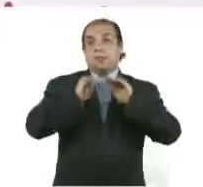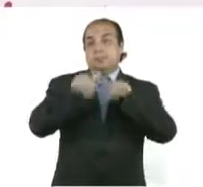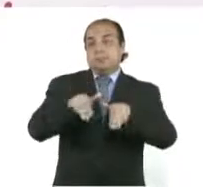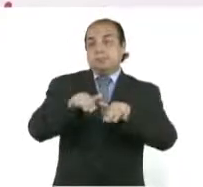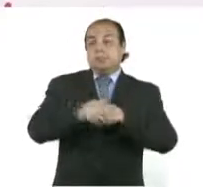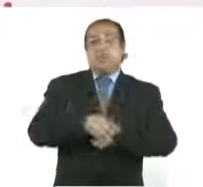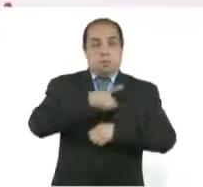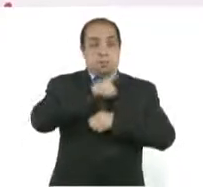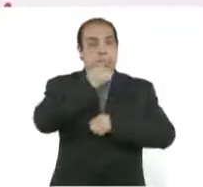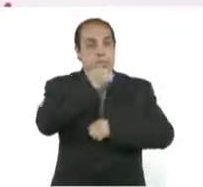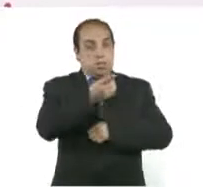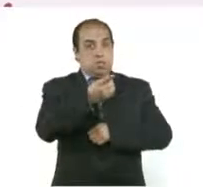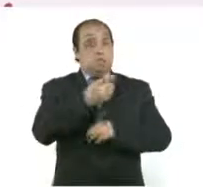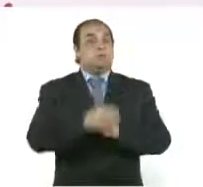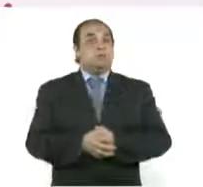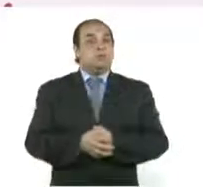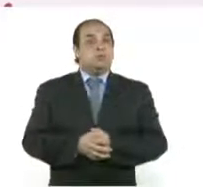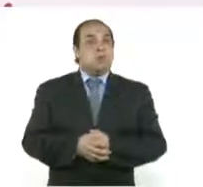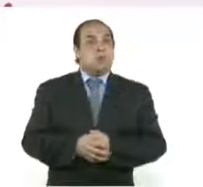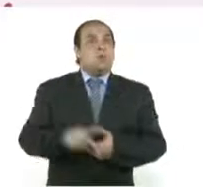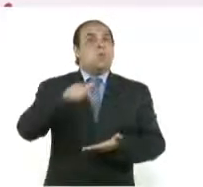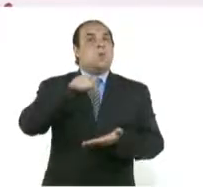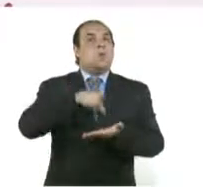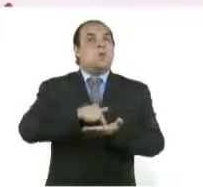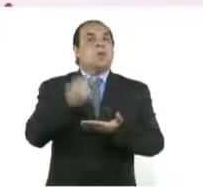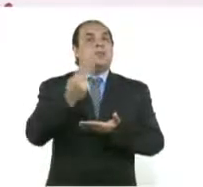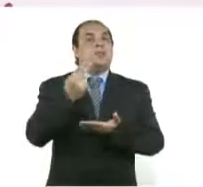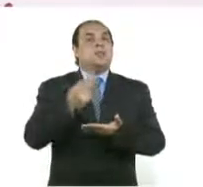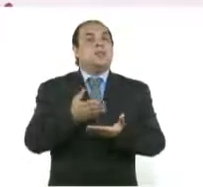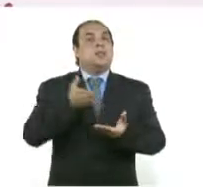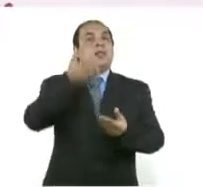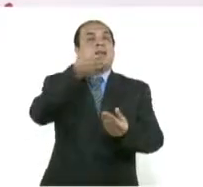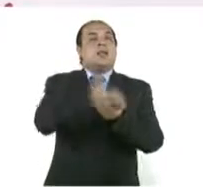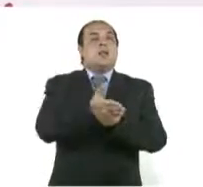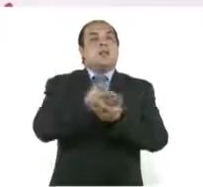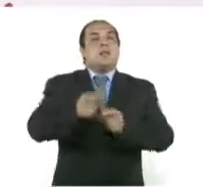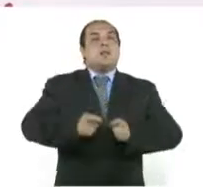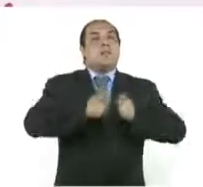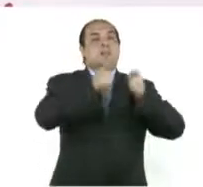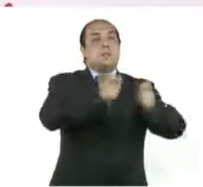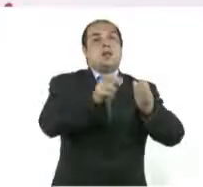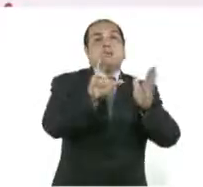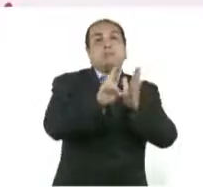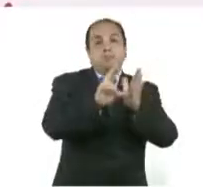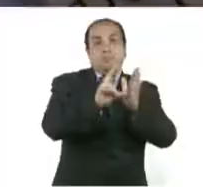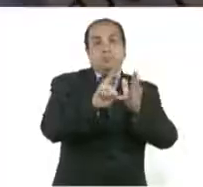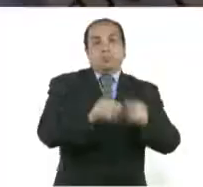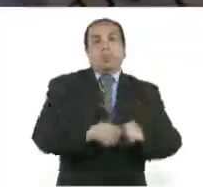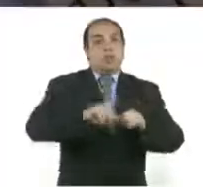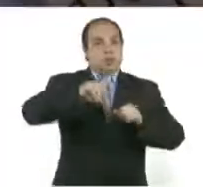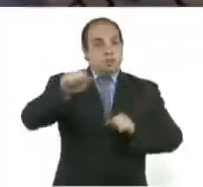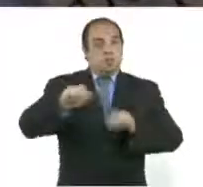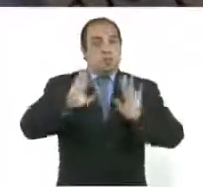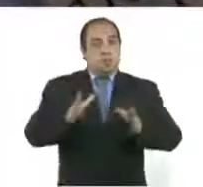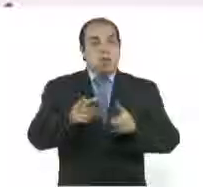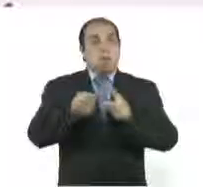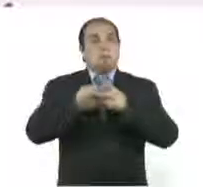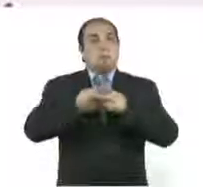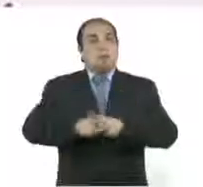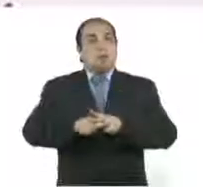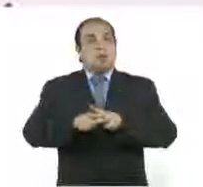decir en dónde tienen que ir a recoger su tarjeta y a partir de ahí ya empiezan a recibir su